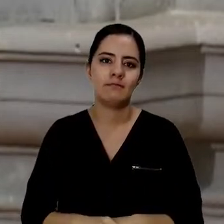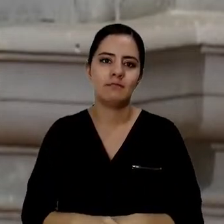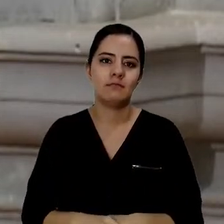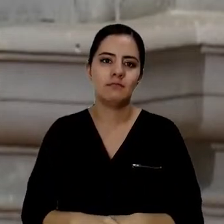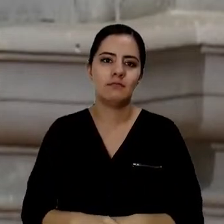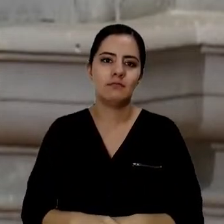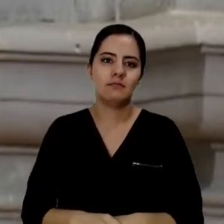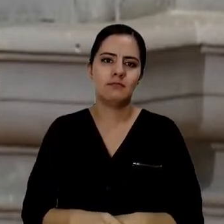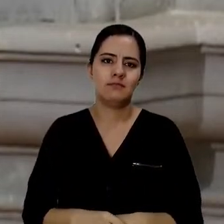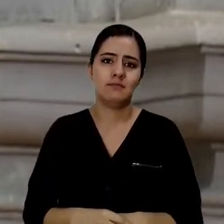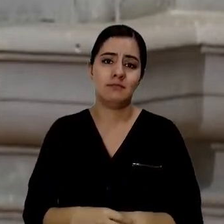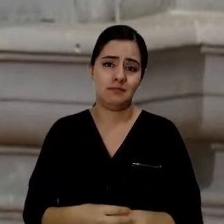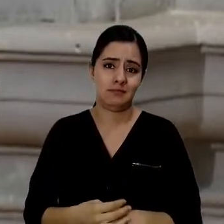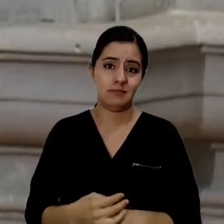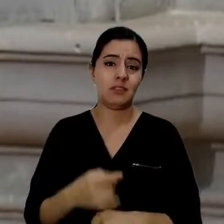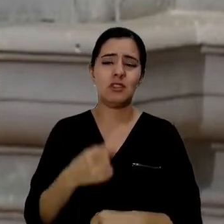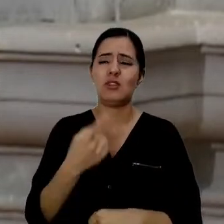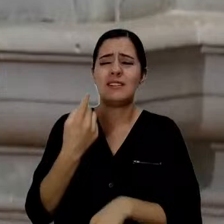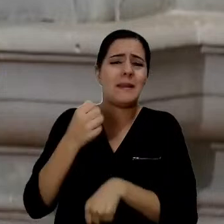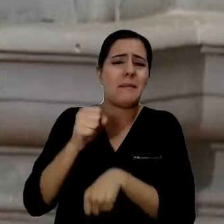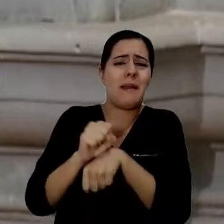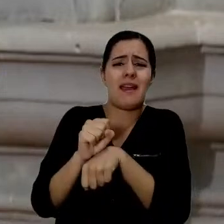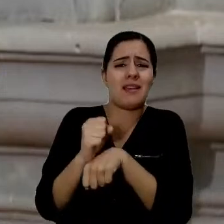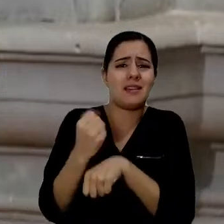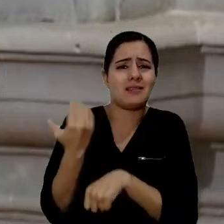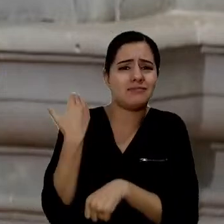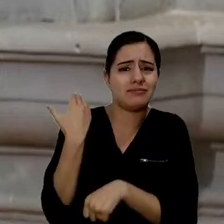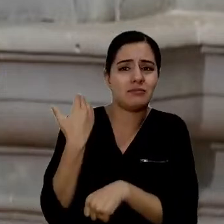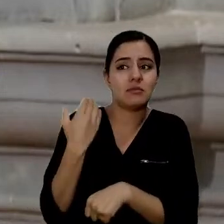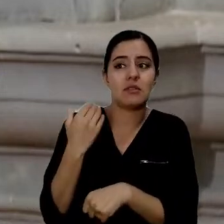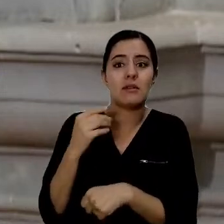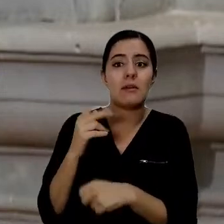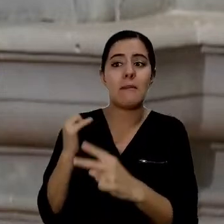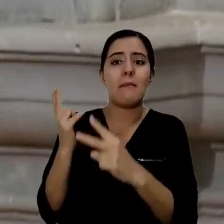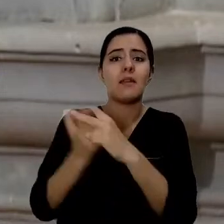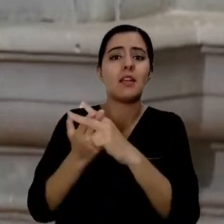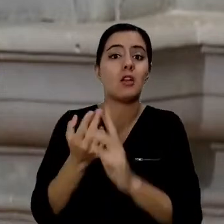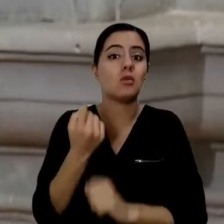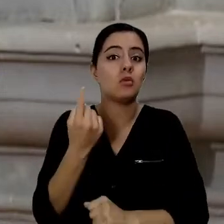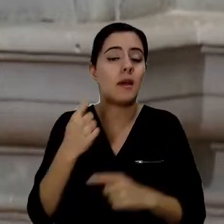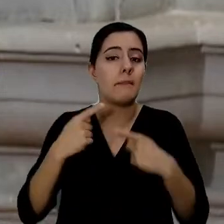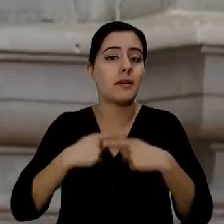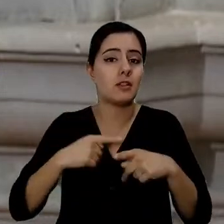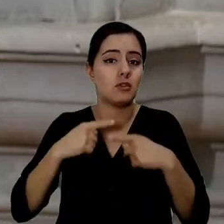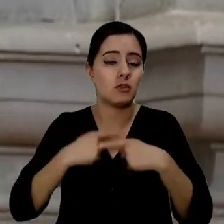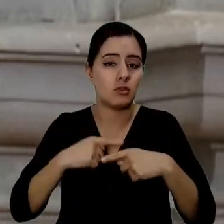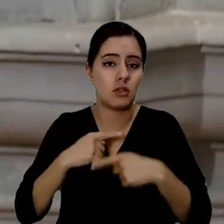No vamos muy lejos, la semana pasada asesinaron a un civil en Culiacán